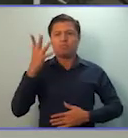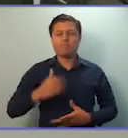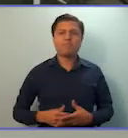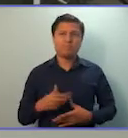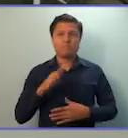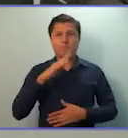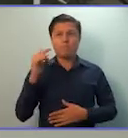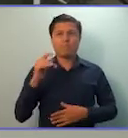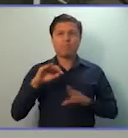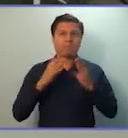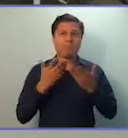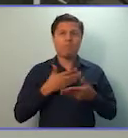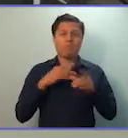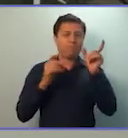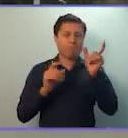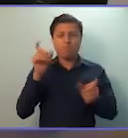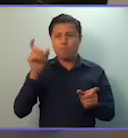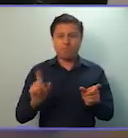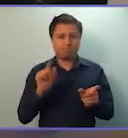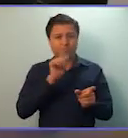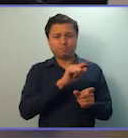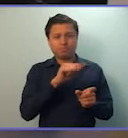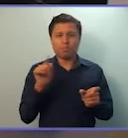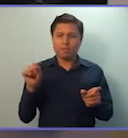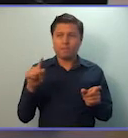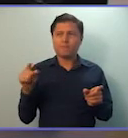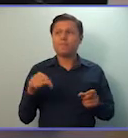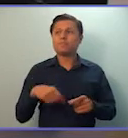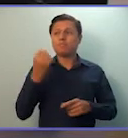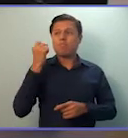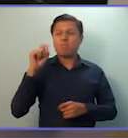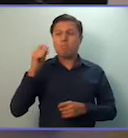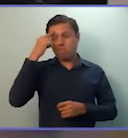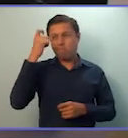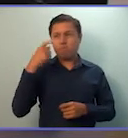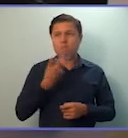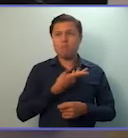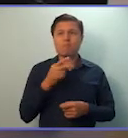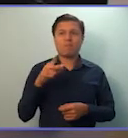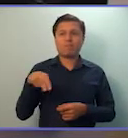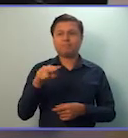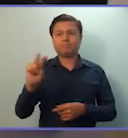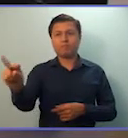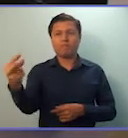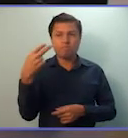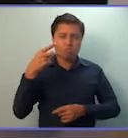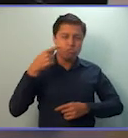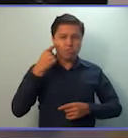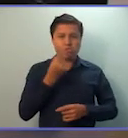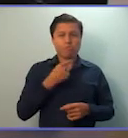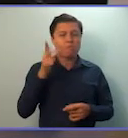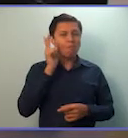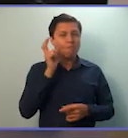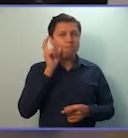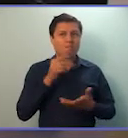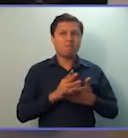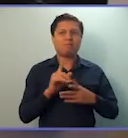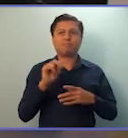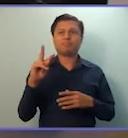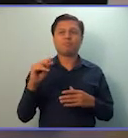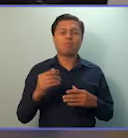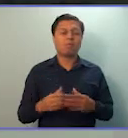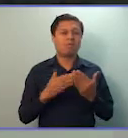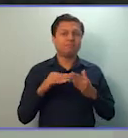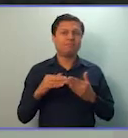el mundo que tenemos voto cruzado como es importante recordar a nuestros televidentes y radioescuchas que muchas de estas